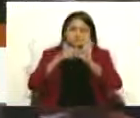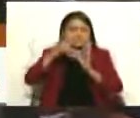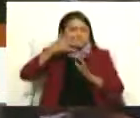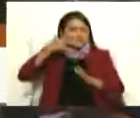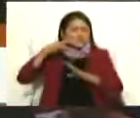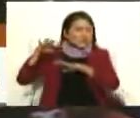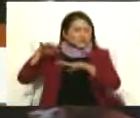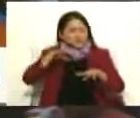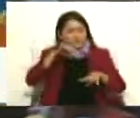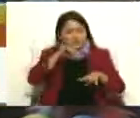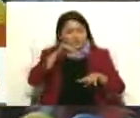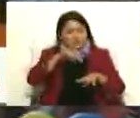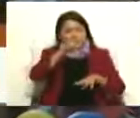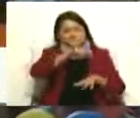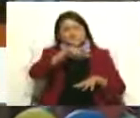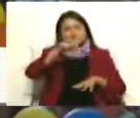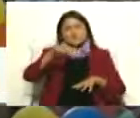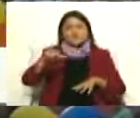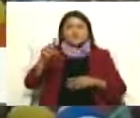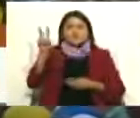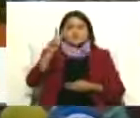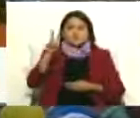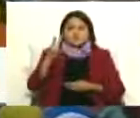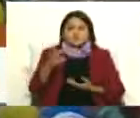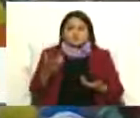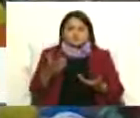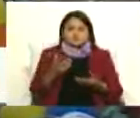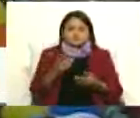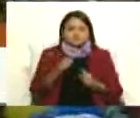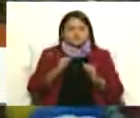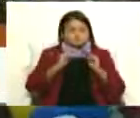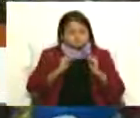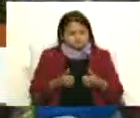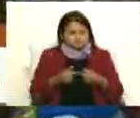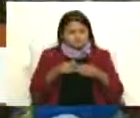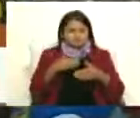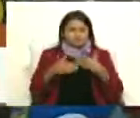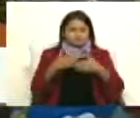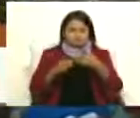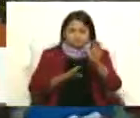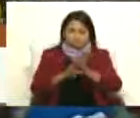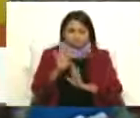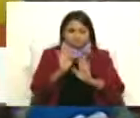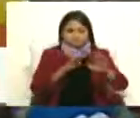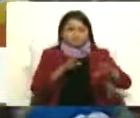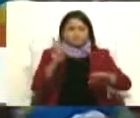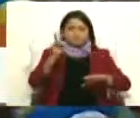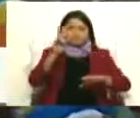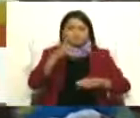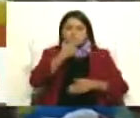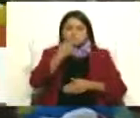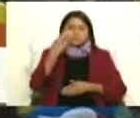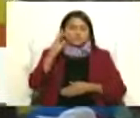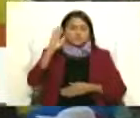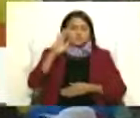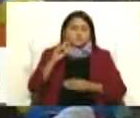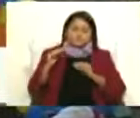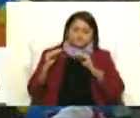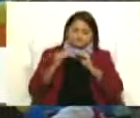vez que da un paso adelante por la patria. Compañera, compañero, es un compromiso con la